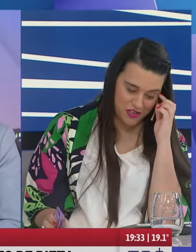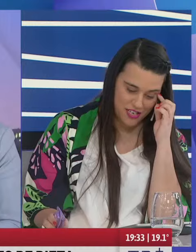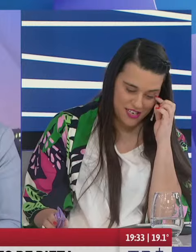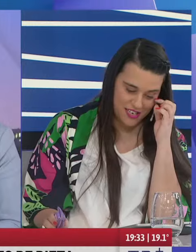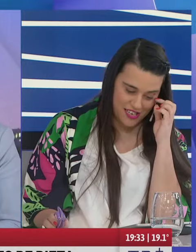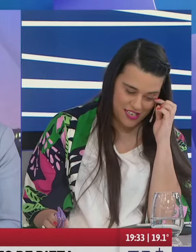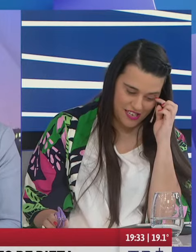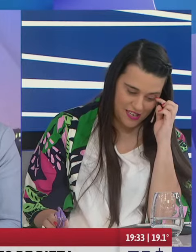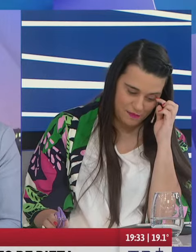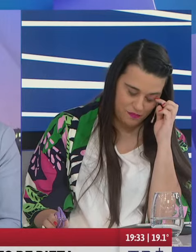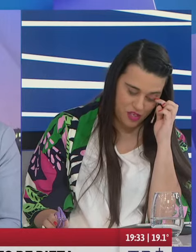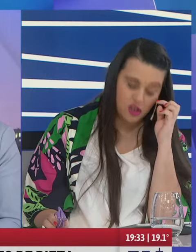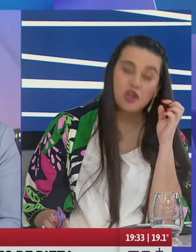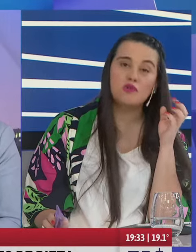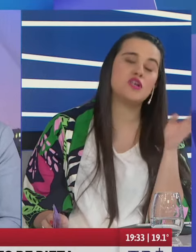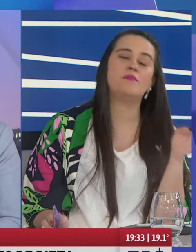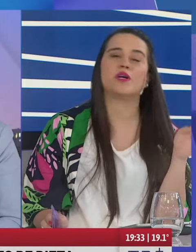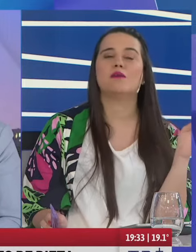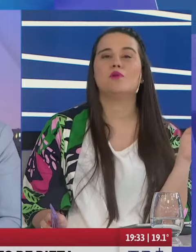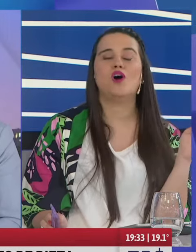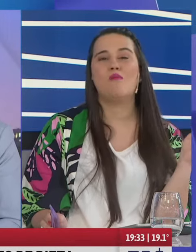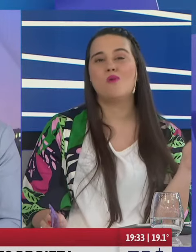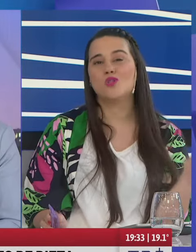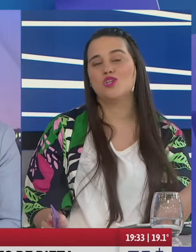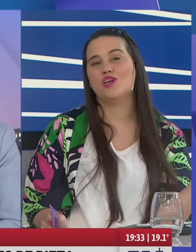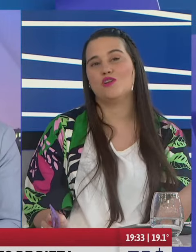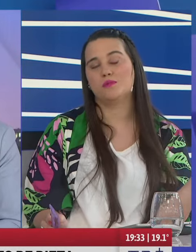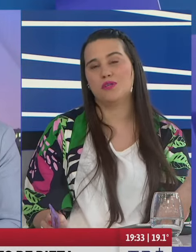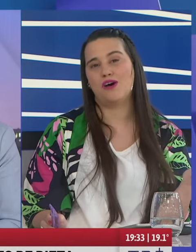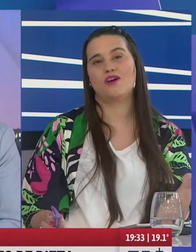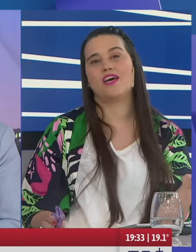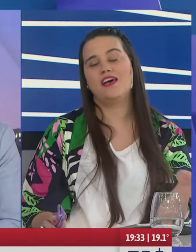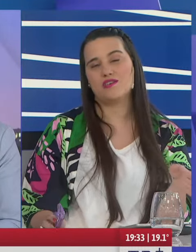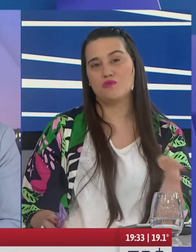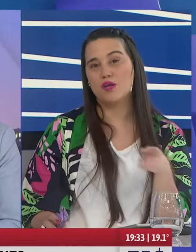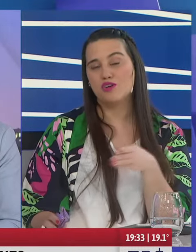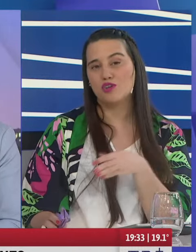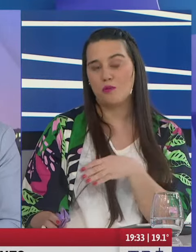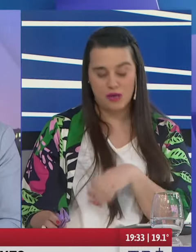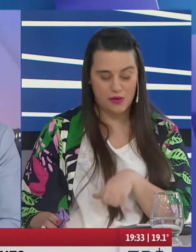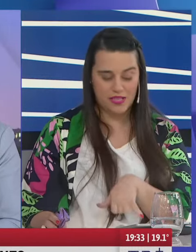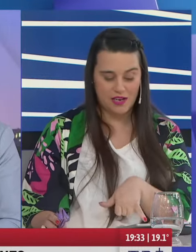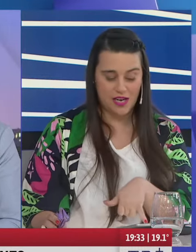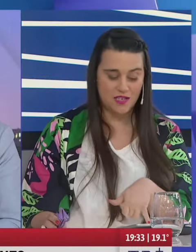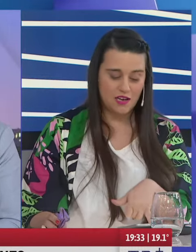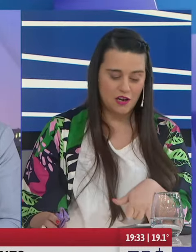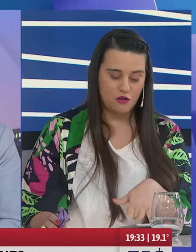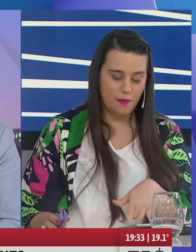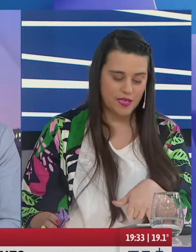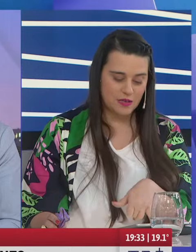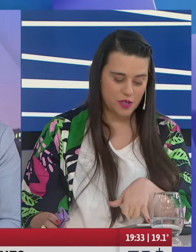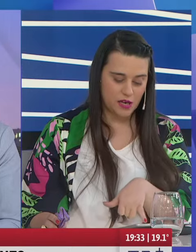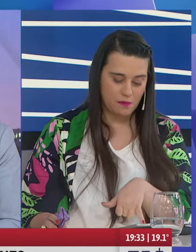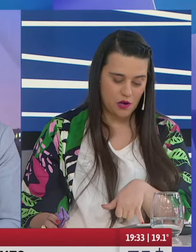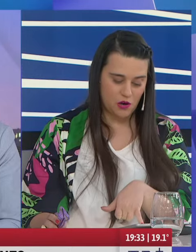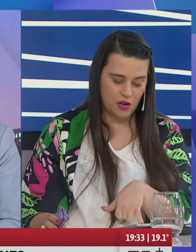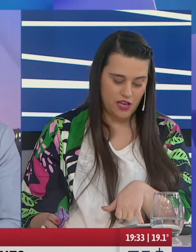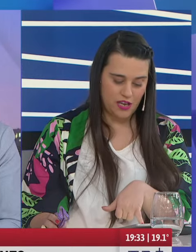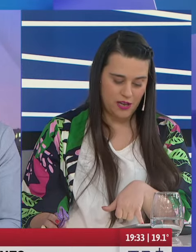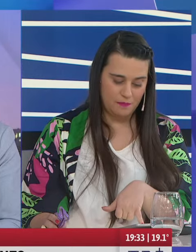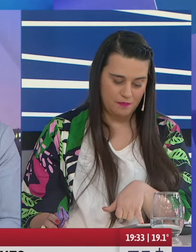montonazo, y no incluyeron, por ejemplo, a un montón de los diputados que asumieron en 2023. No aparece, por